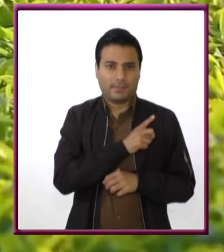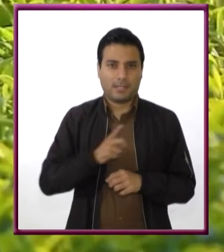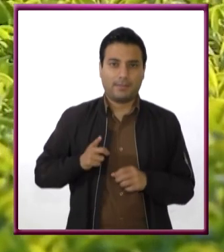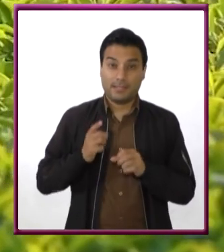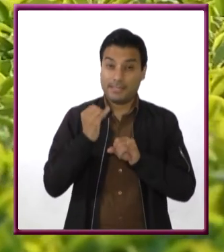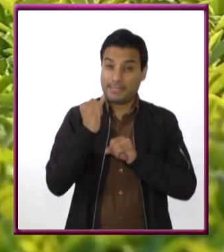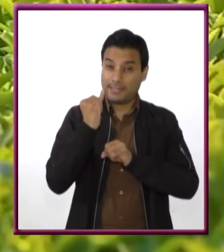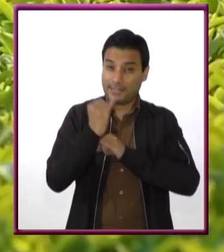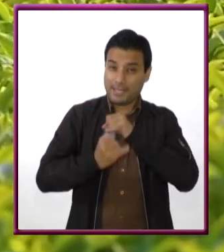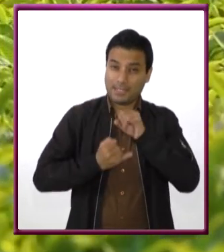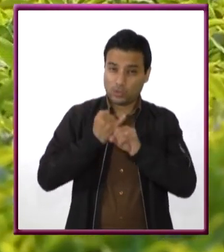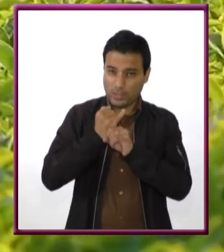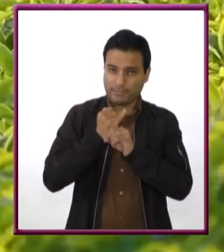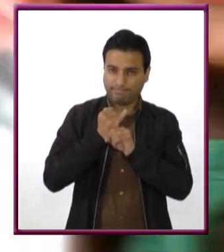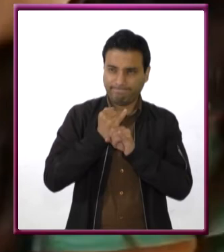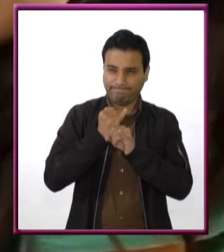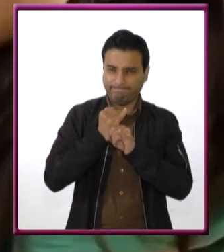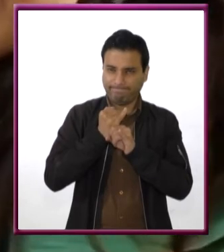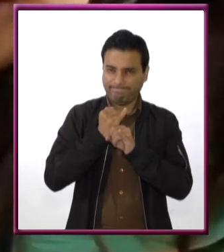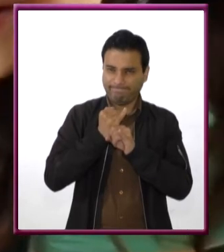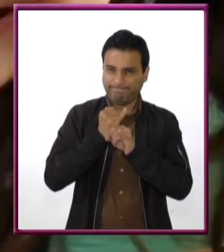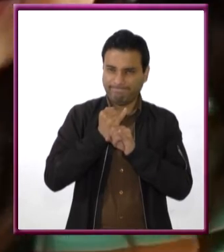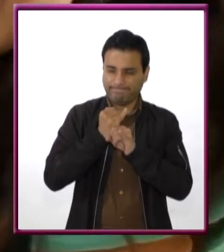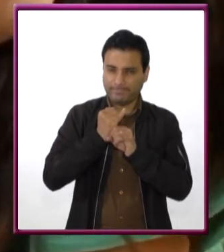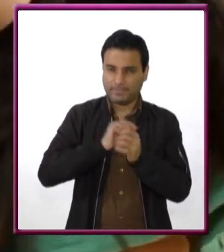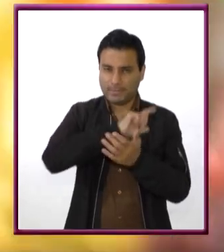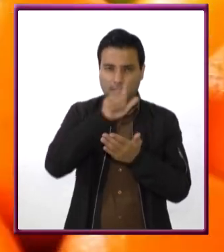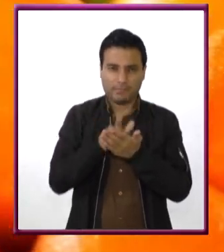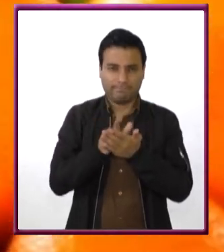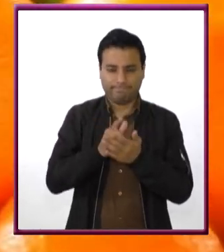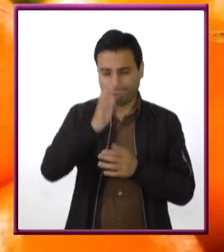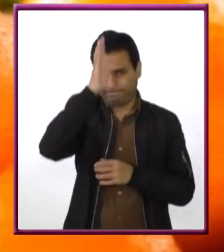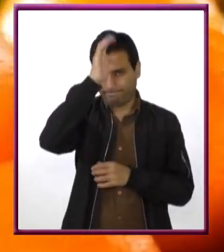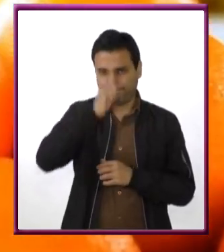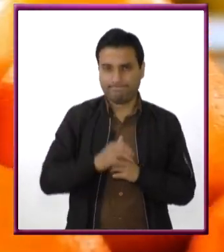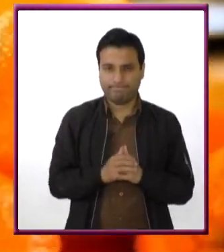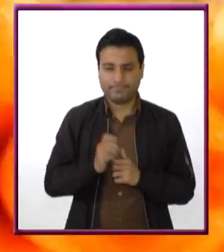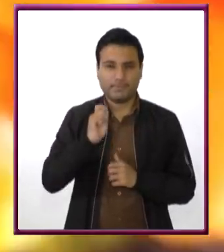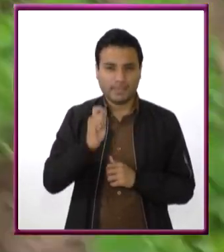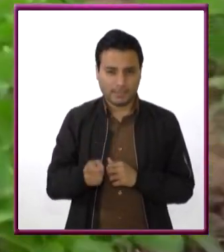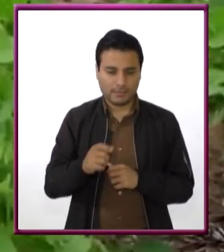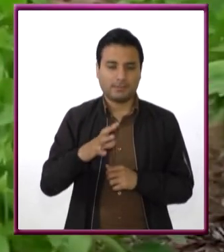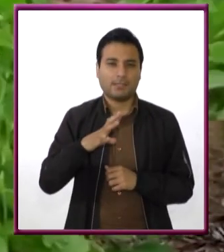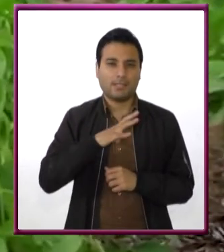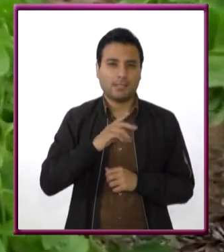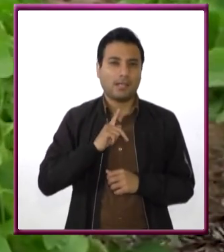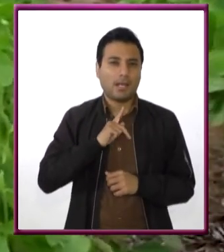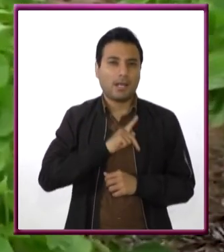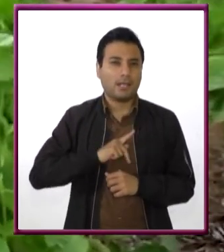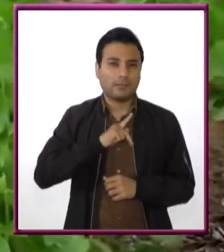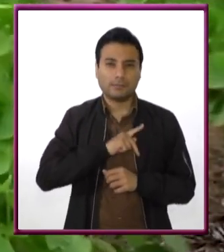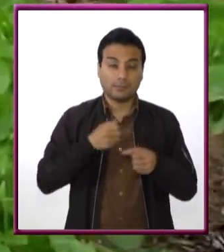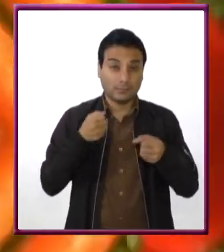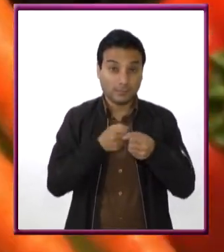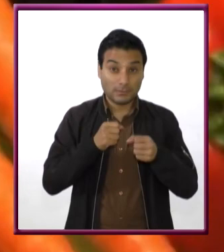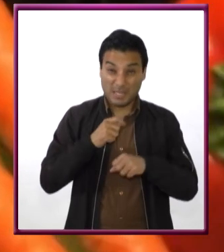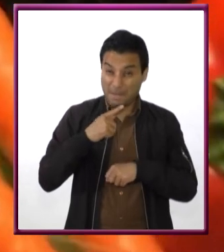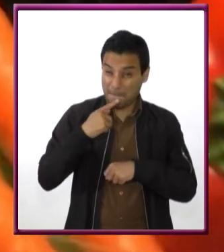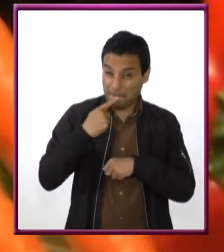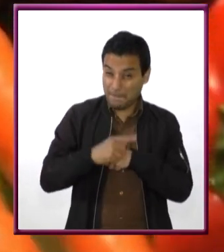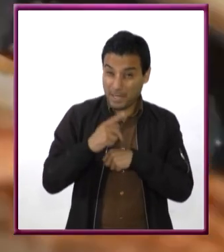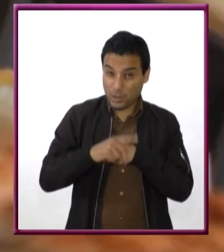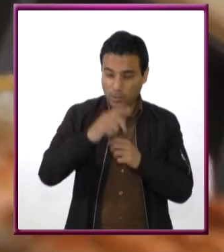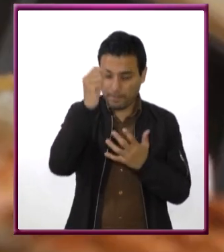internacional que era difícil que nuestro país lo aceptara, que son los plaguicidas altamente peligrosos. Una vez que es